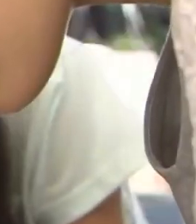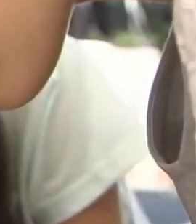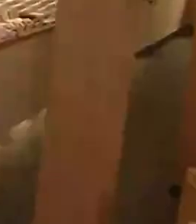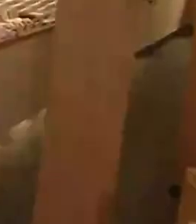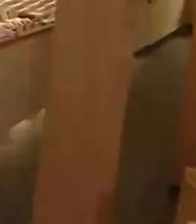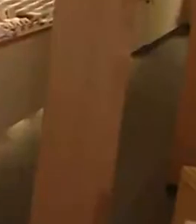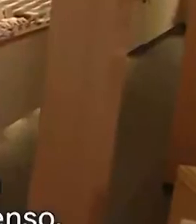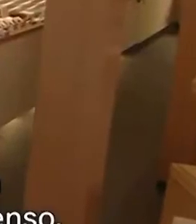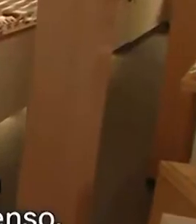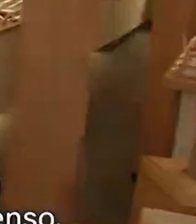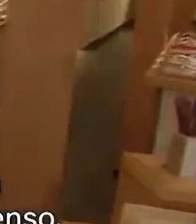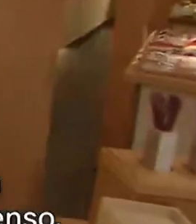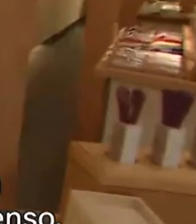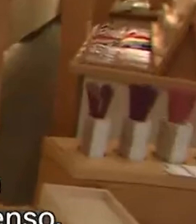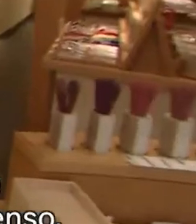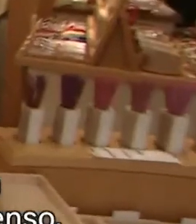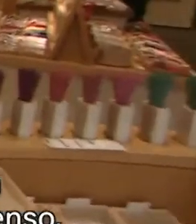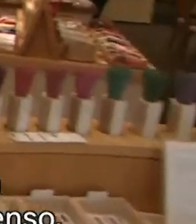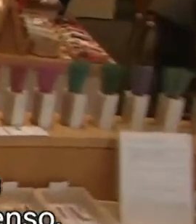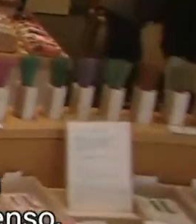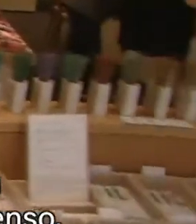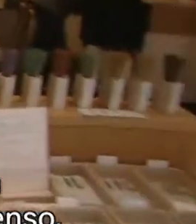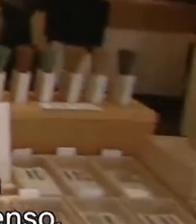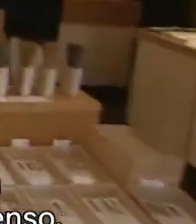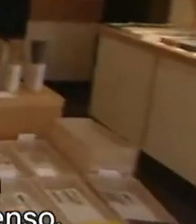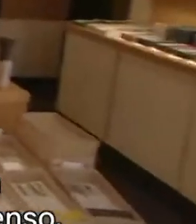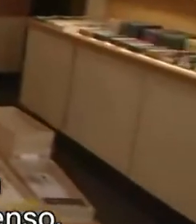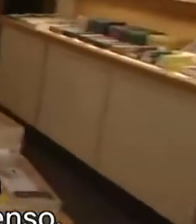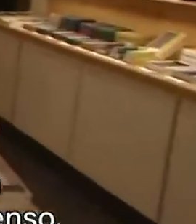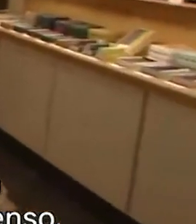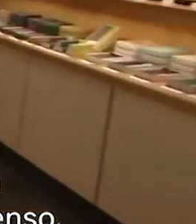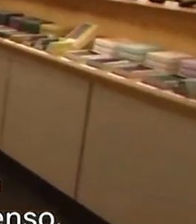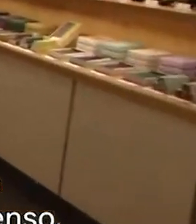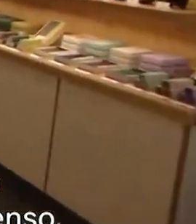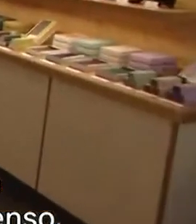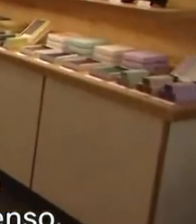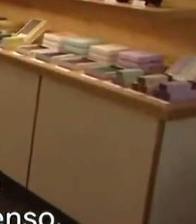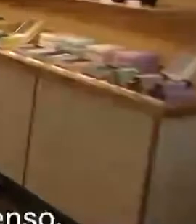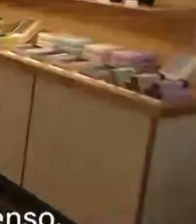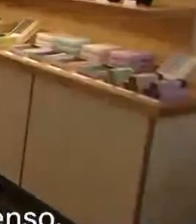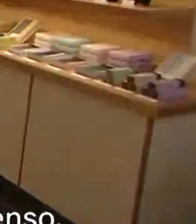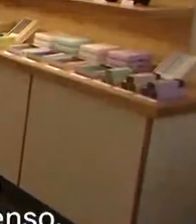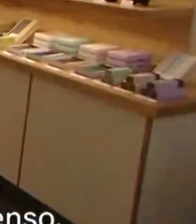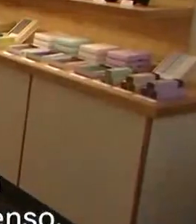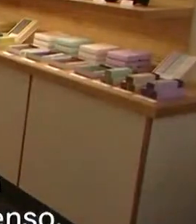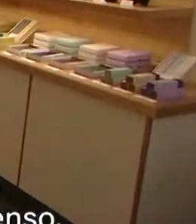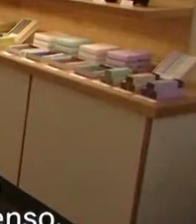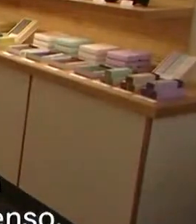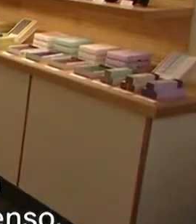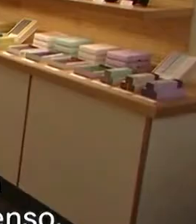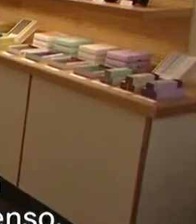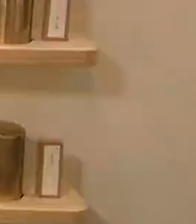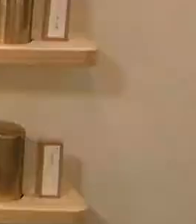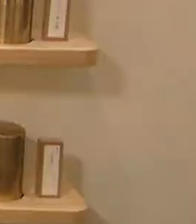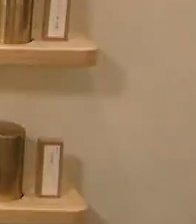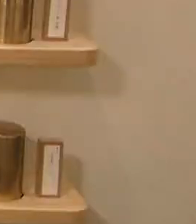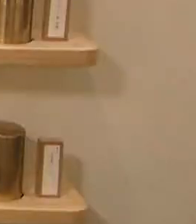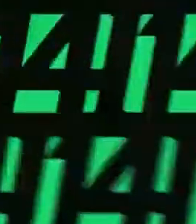inspirar. One long-standing incense store aims to add a new perspective to Kyoto's incense culture.